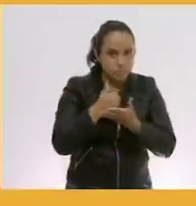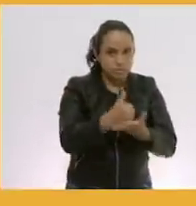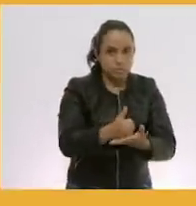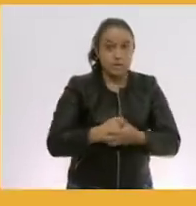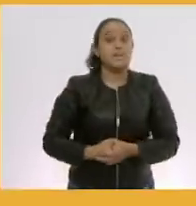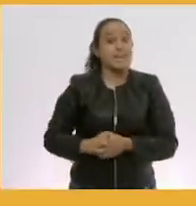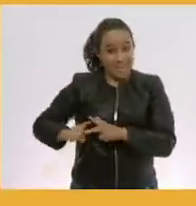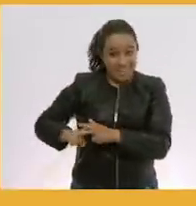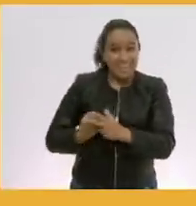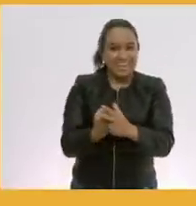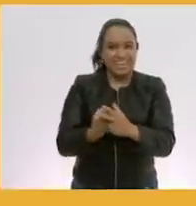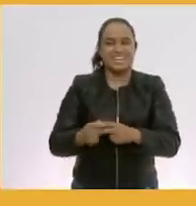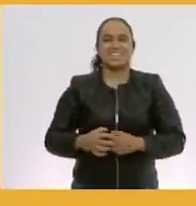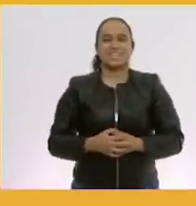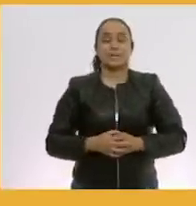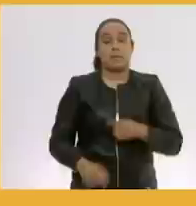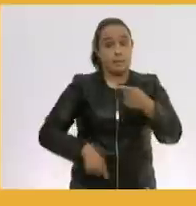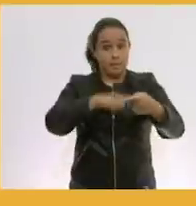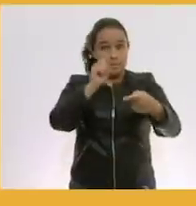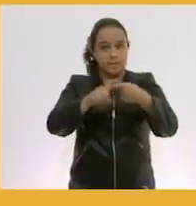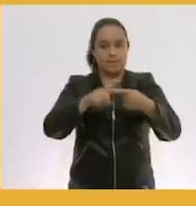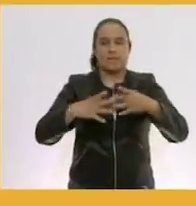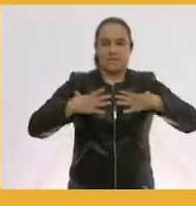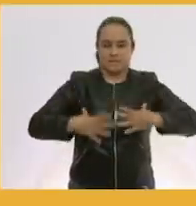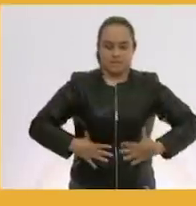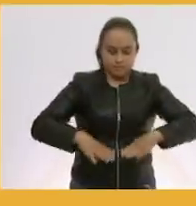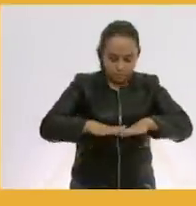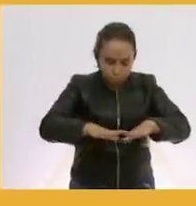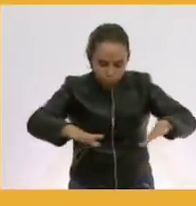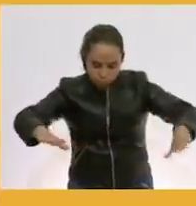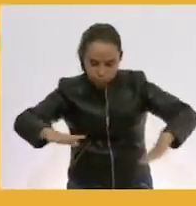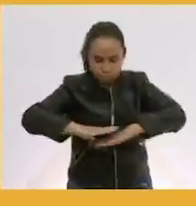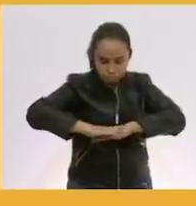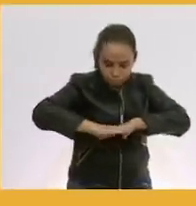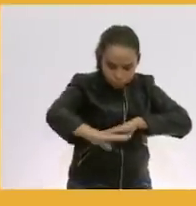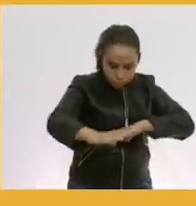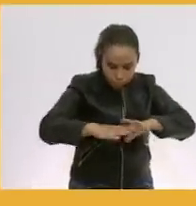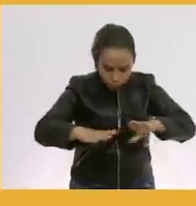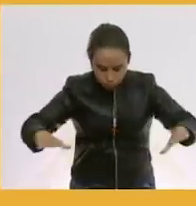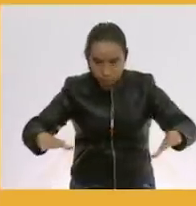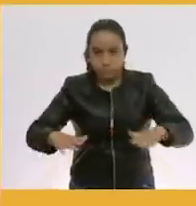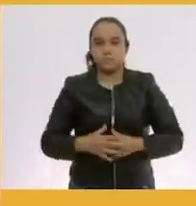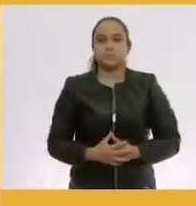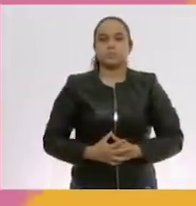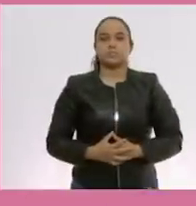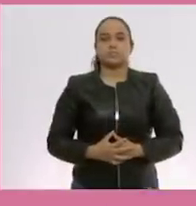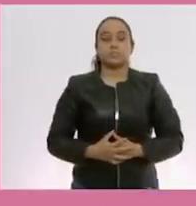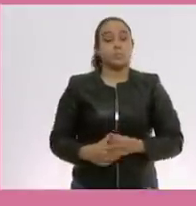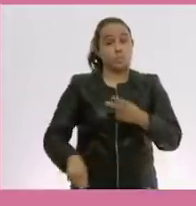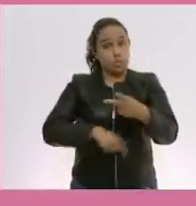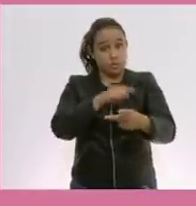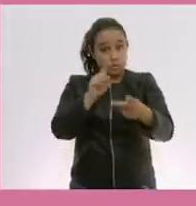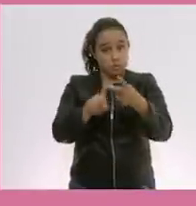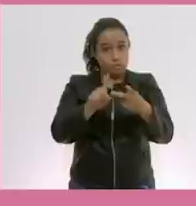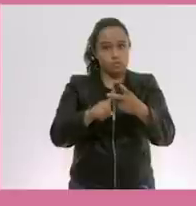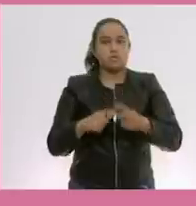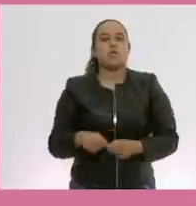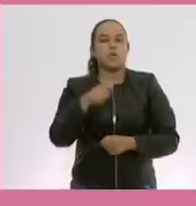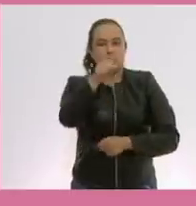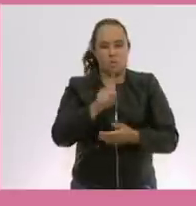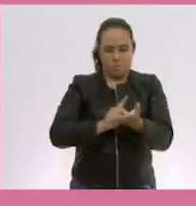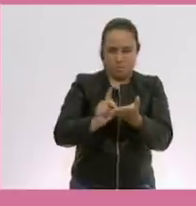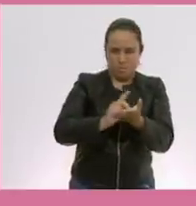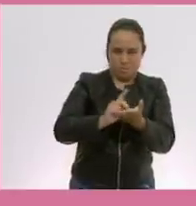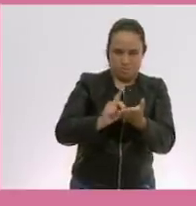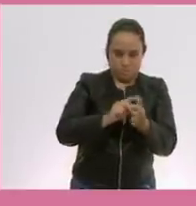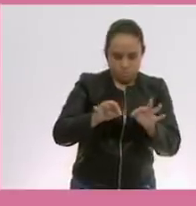¡Empecemos! 1. Estira la playera a lo largo y a lo ancho. 2. Marca con el